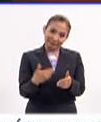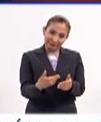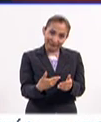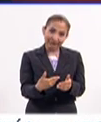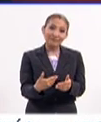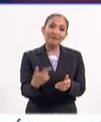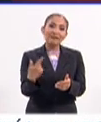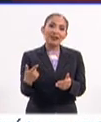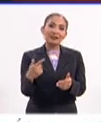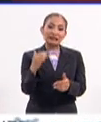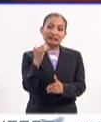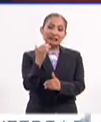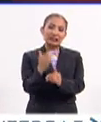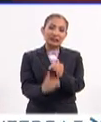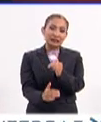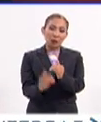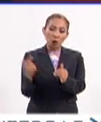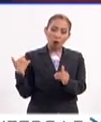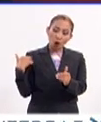Es el cierre